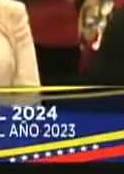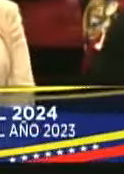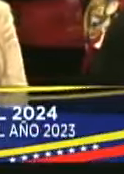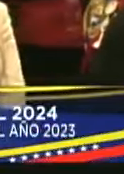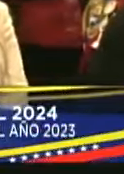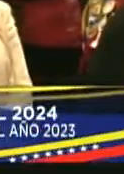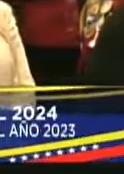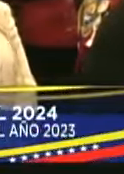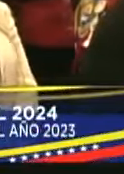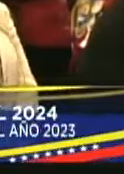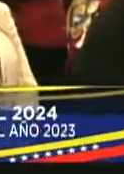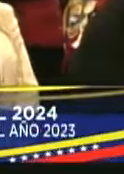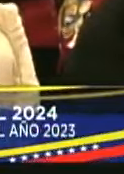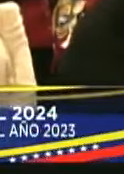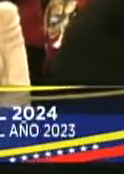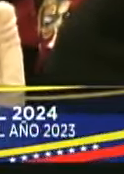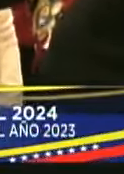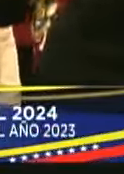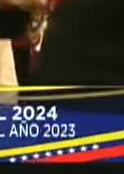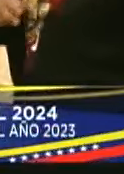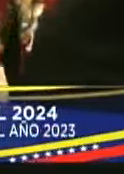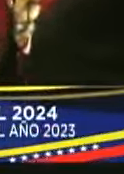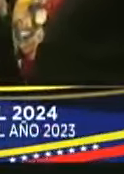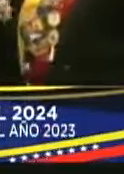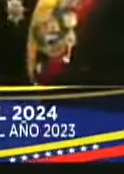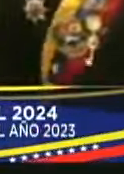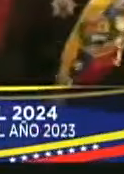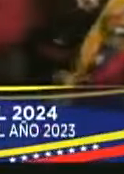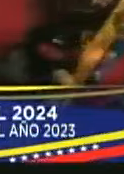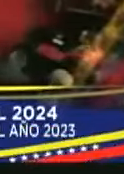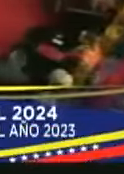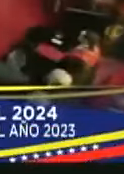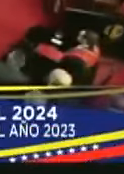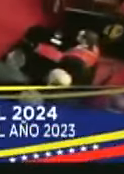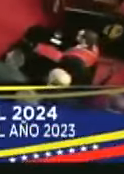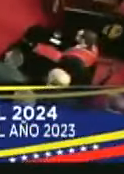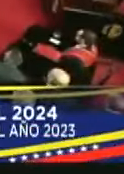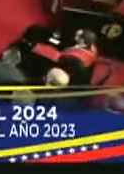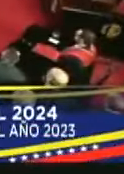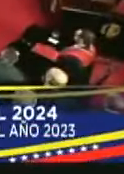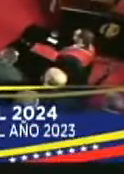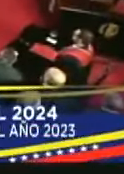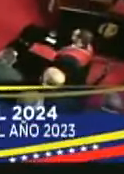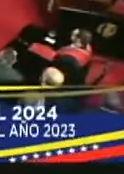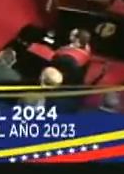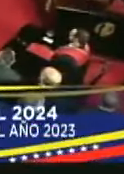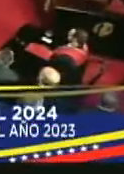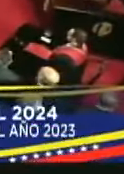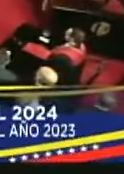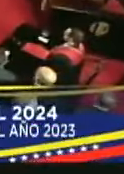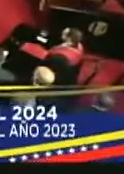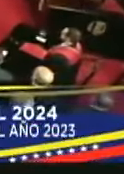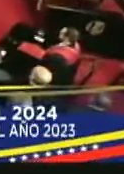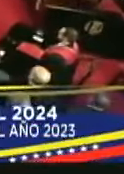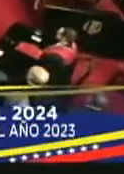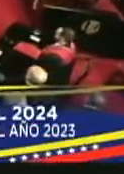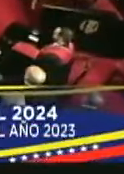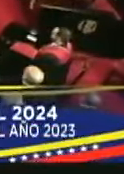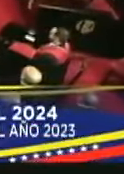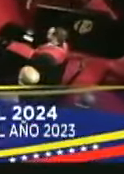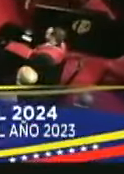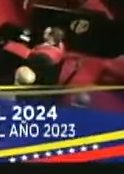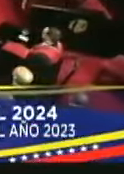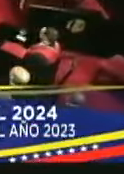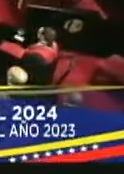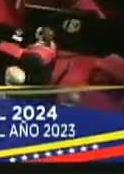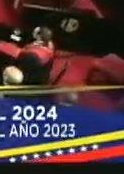principios de cooperación institucional para constituir un poderoso Estado de Justicia que esté conectado de los que están a pie en las calles